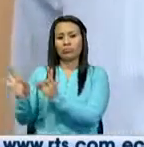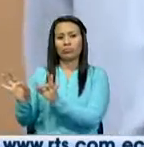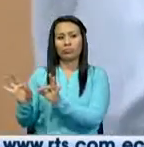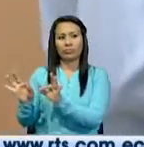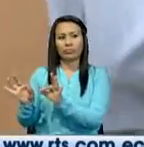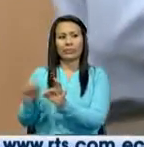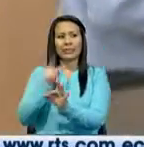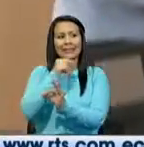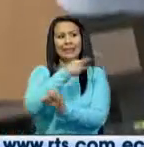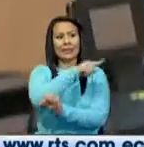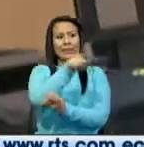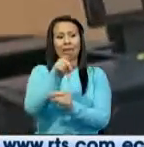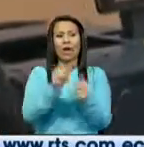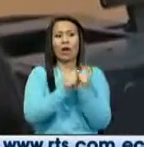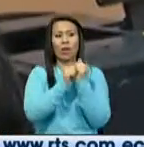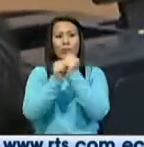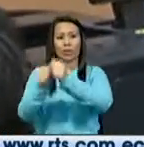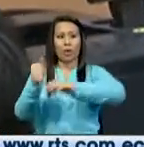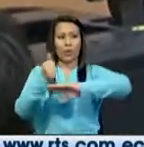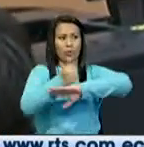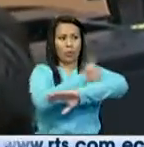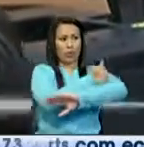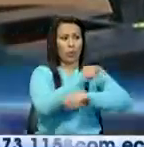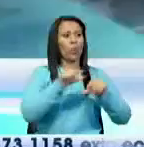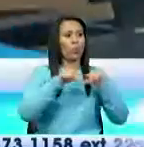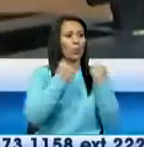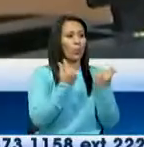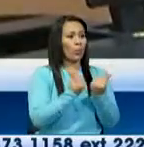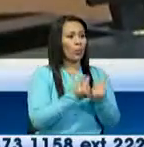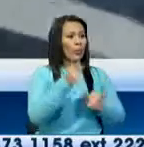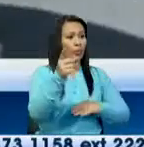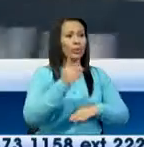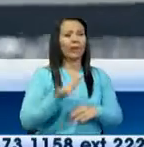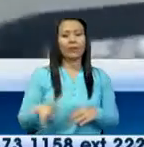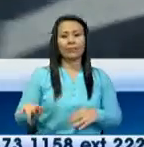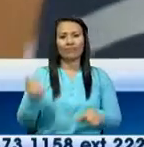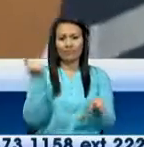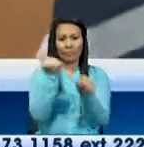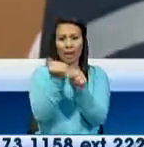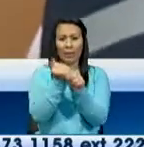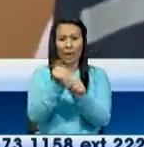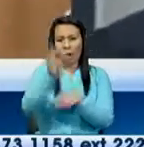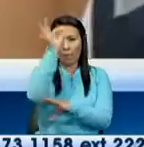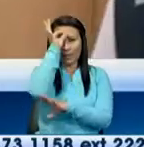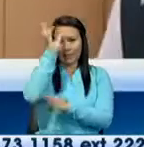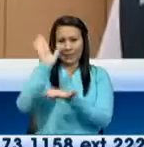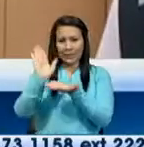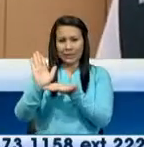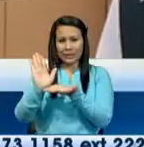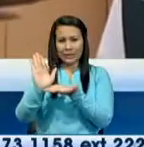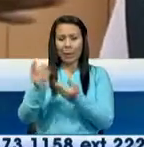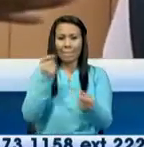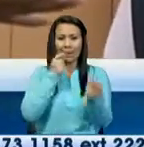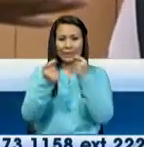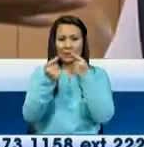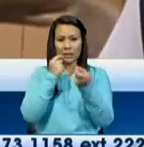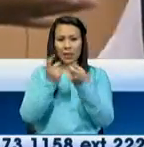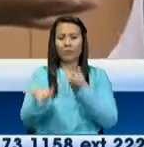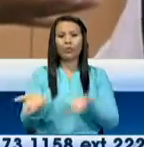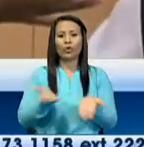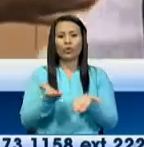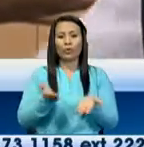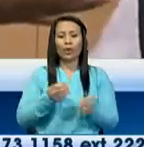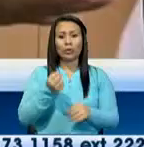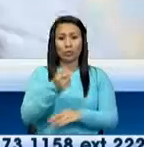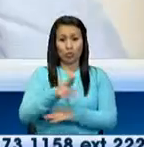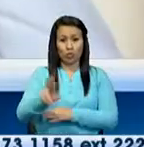Acompañado de uno de sus superiores, un grupo de empleados de la farmacia del hospital del Instituto Ecuatoriano de Seguridad Social, ubicada en el sur